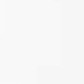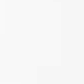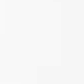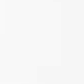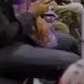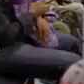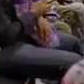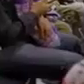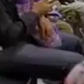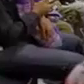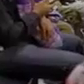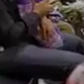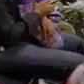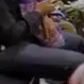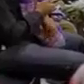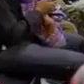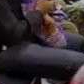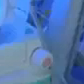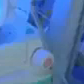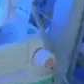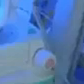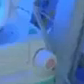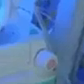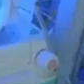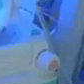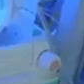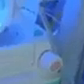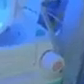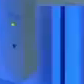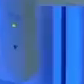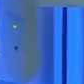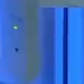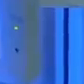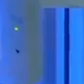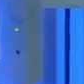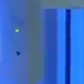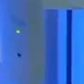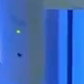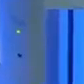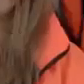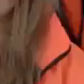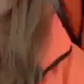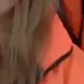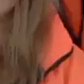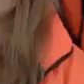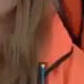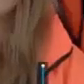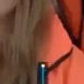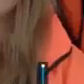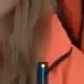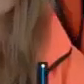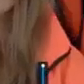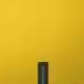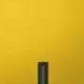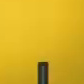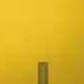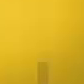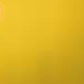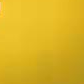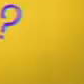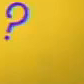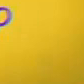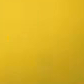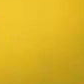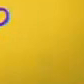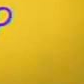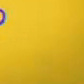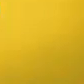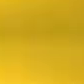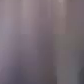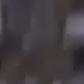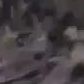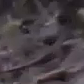El invento tuvo su repercusión en Colombia. ¿Qué sería del mundo sin la incubadora? Muchas tristezas.